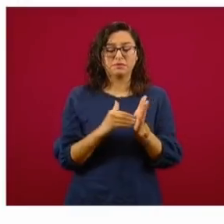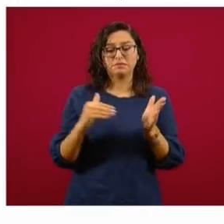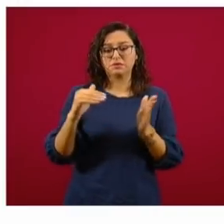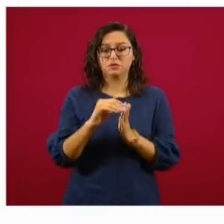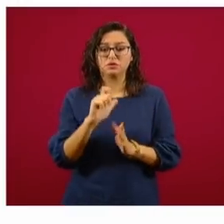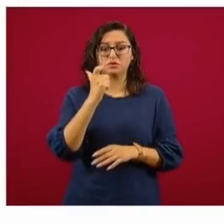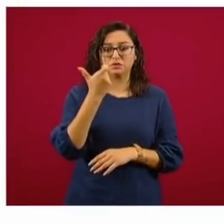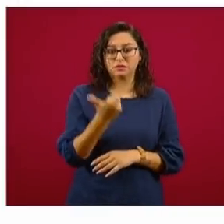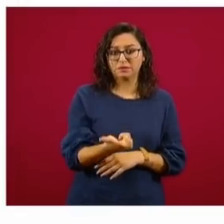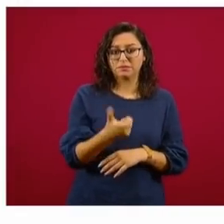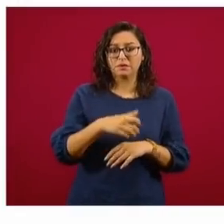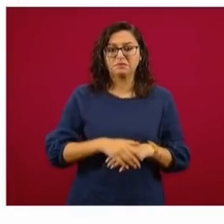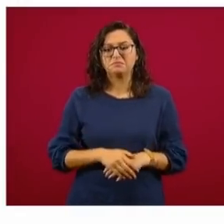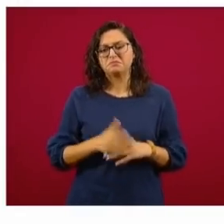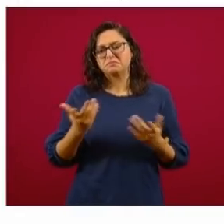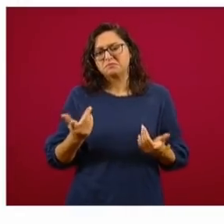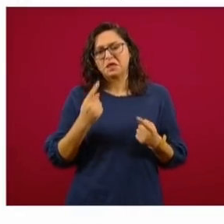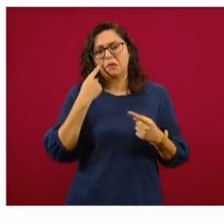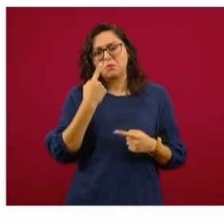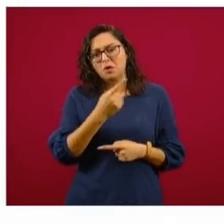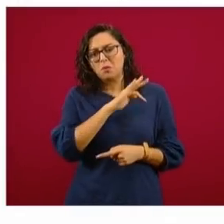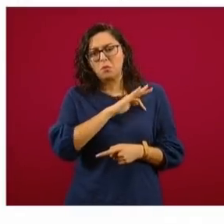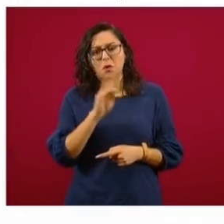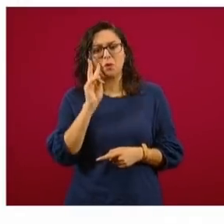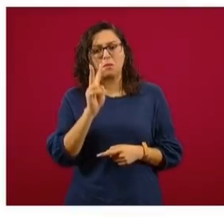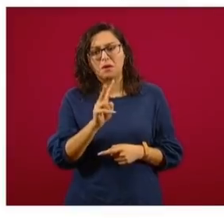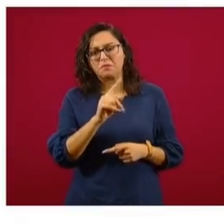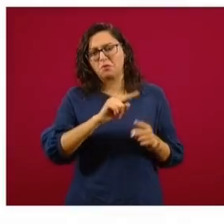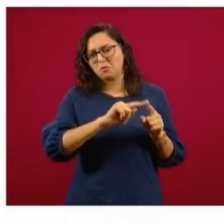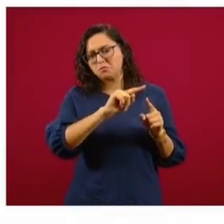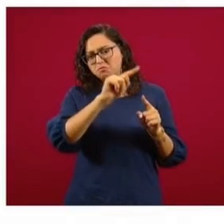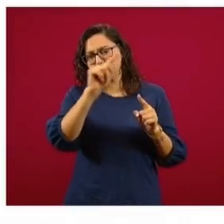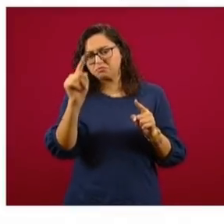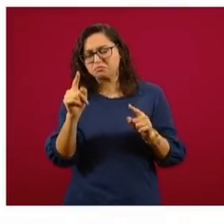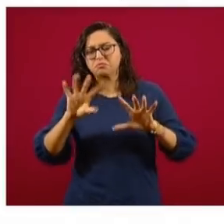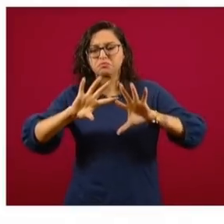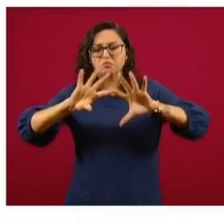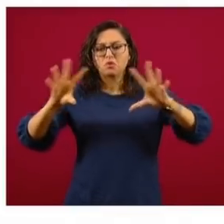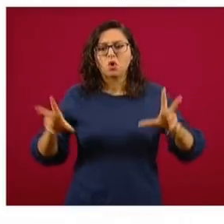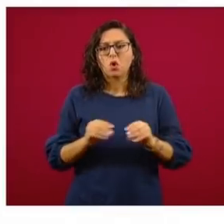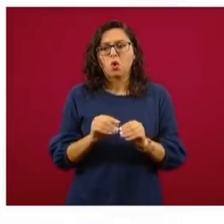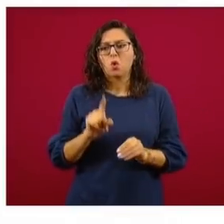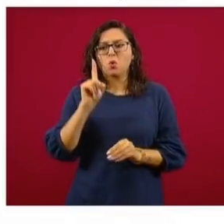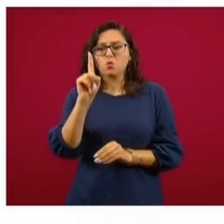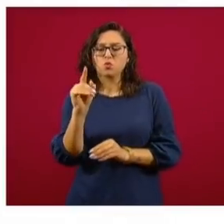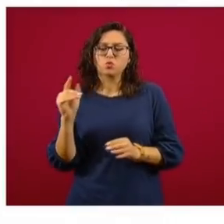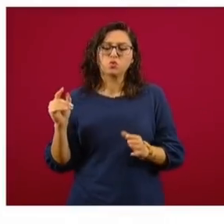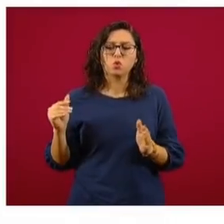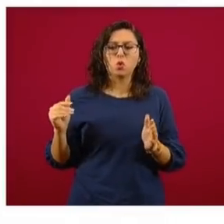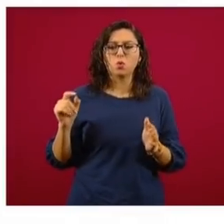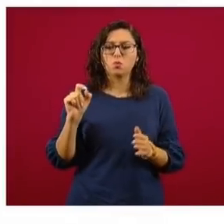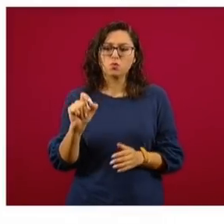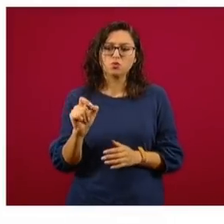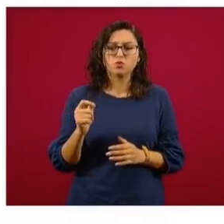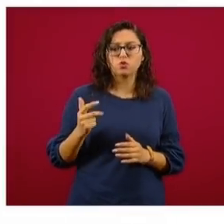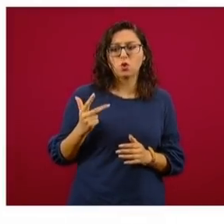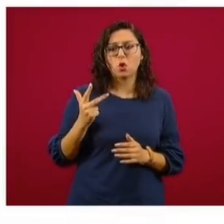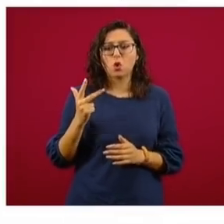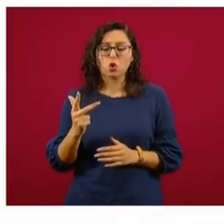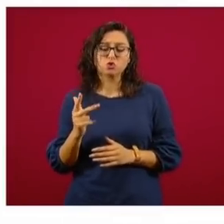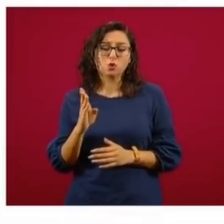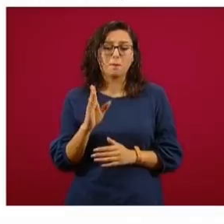más rápido, porque los otros ya son más pequeños, el monto total son 1.8 billones de pesos. Esto